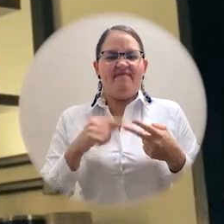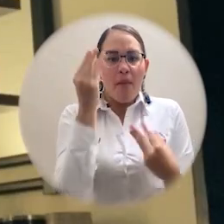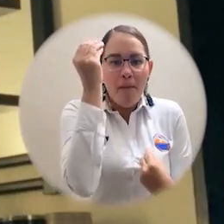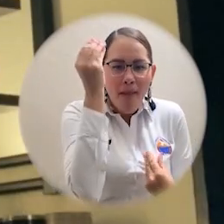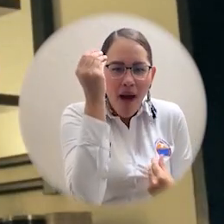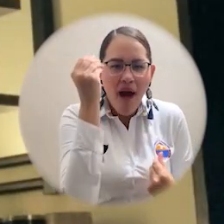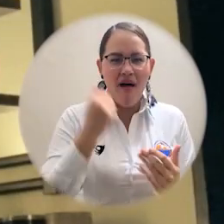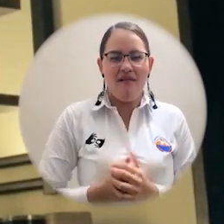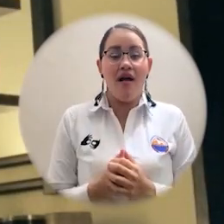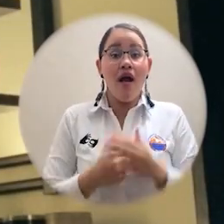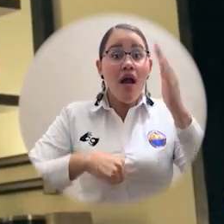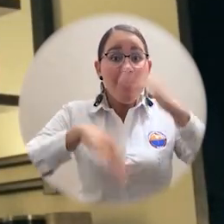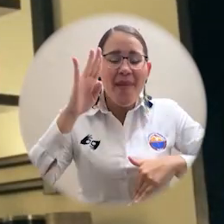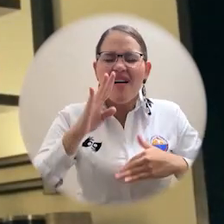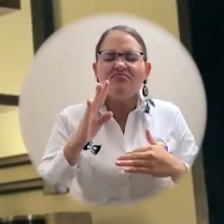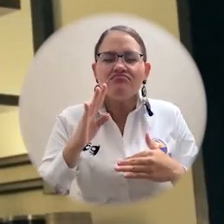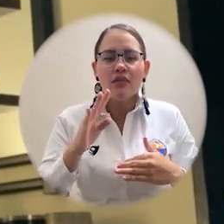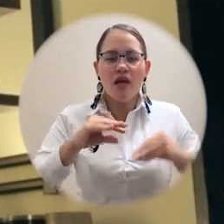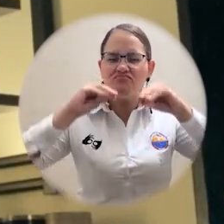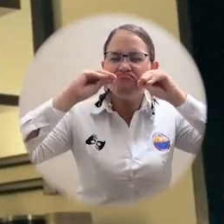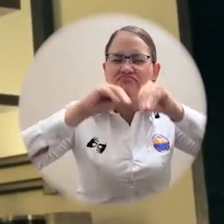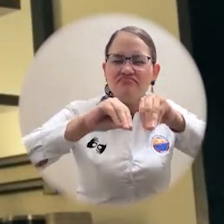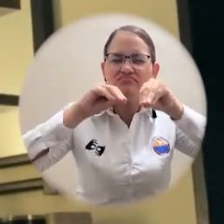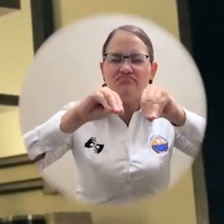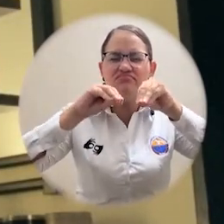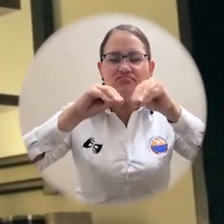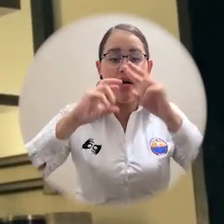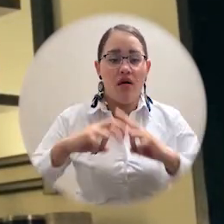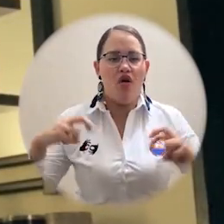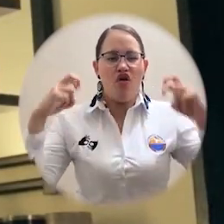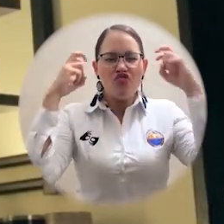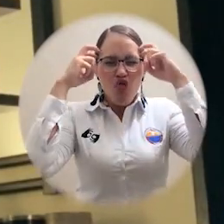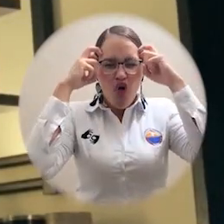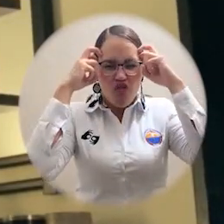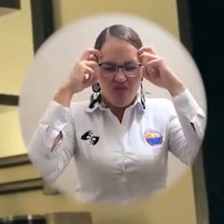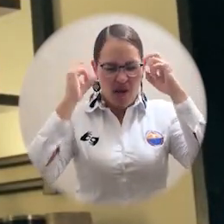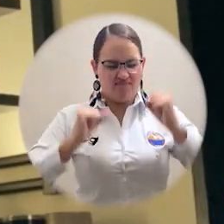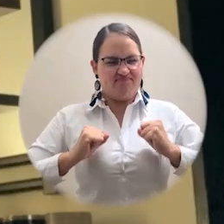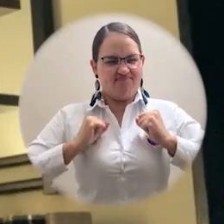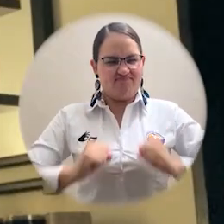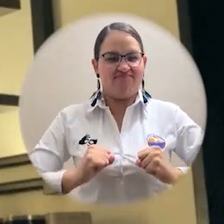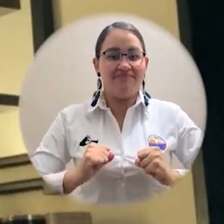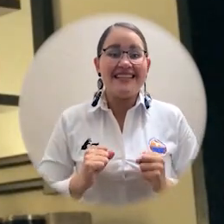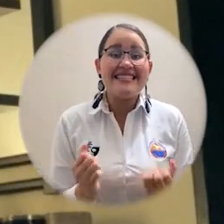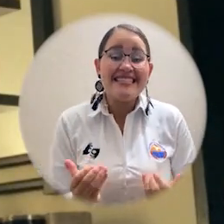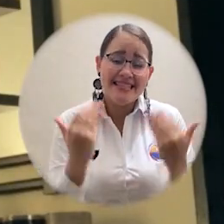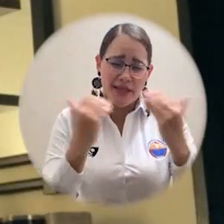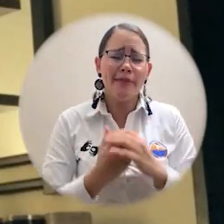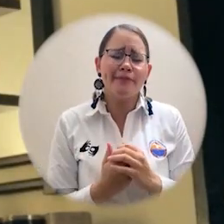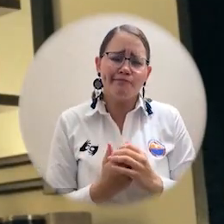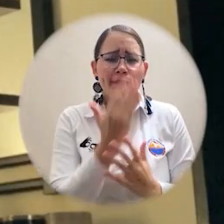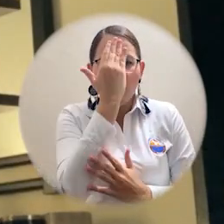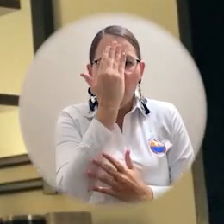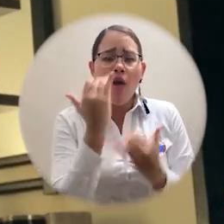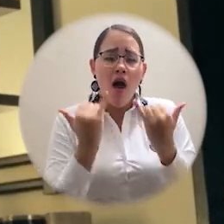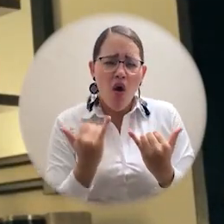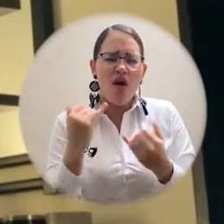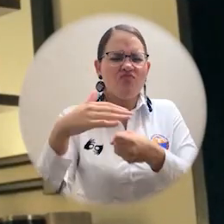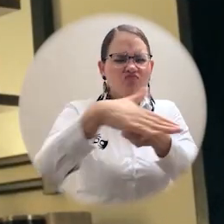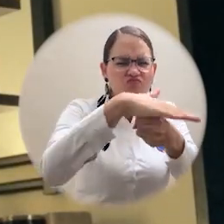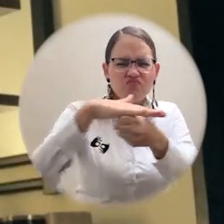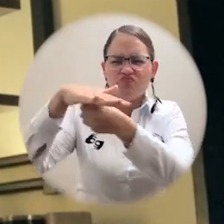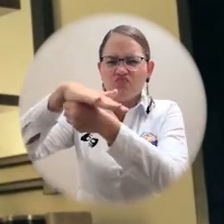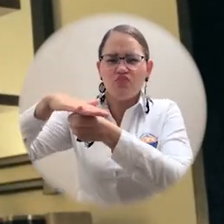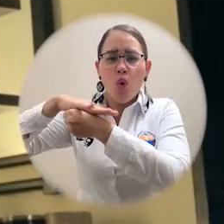desde los valores, se pueda generar conocimiento situado